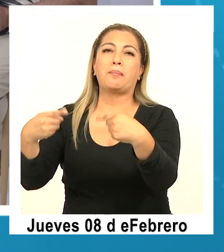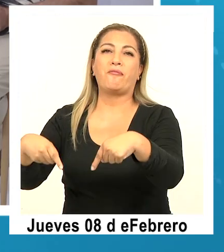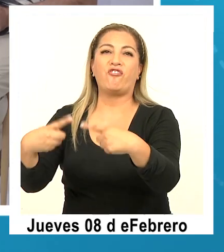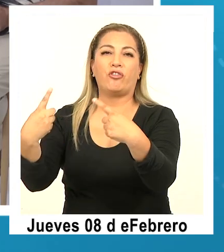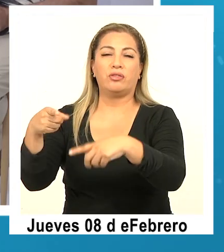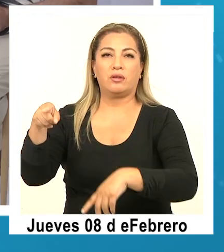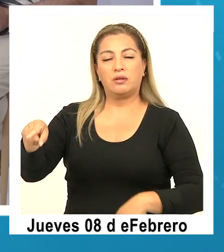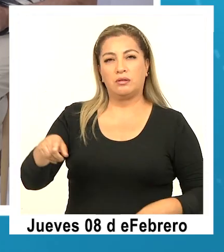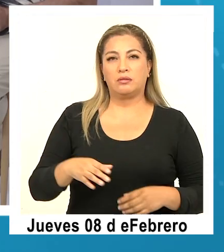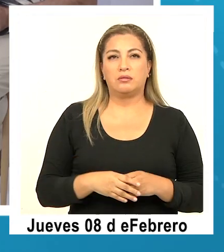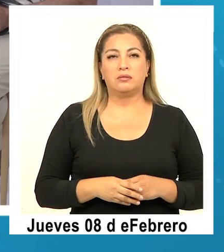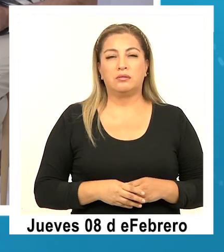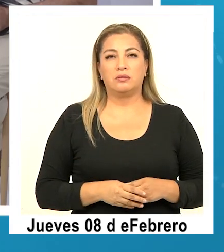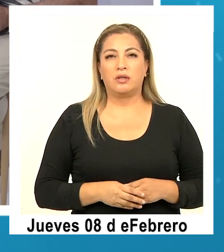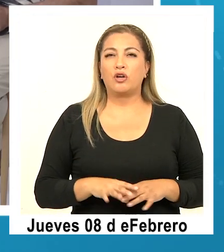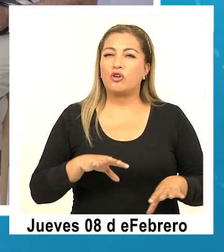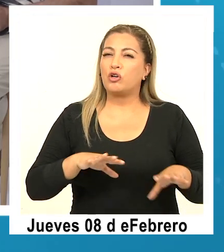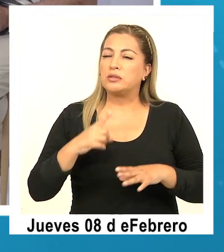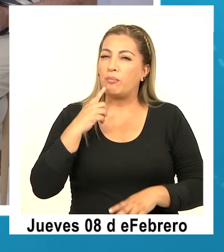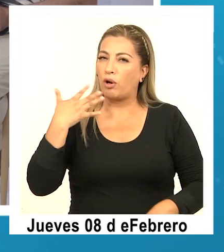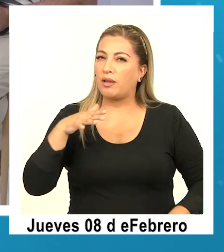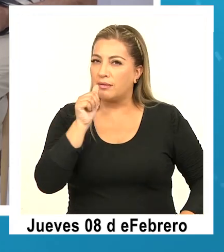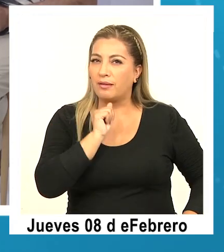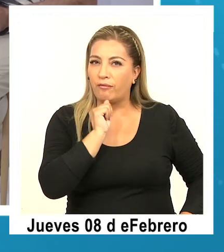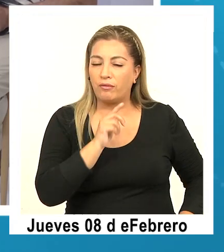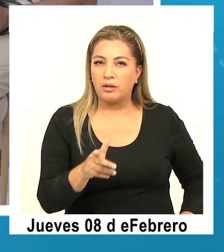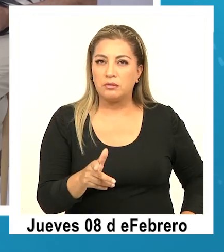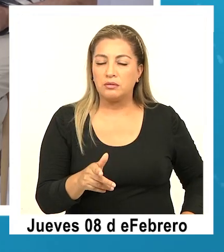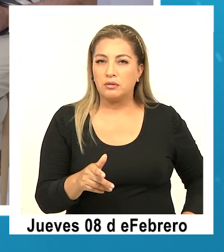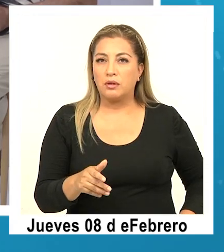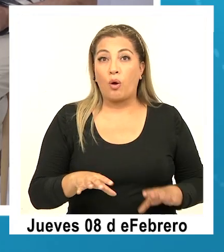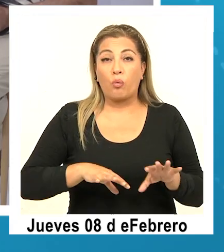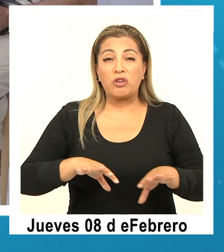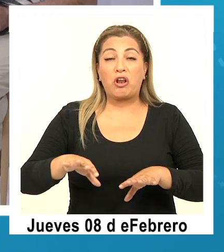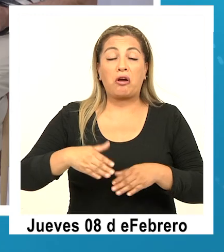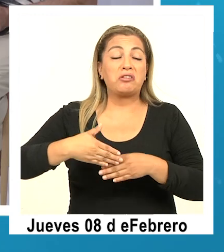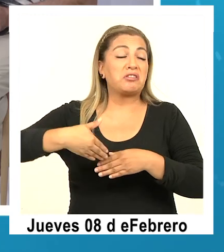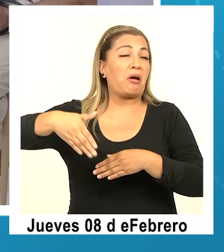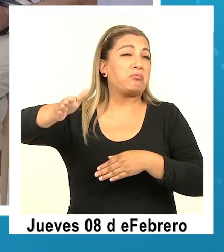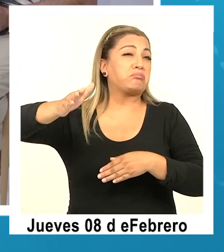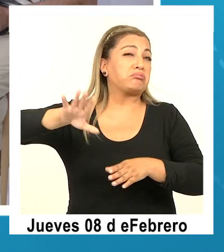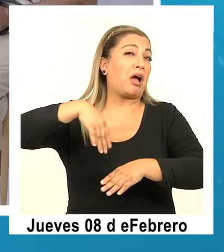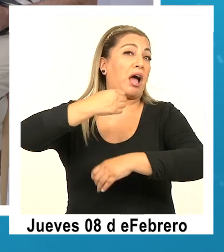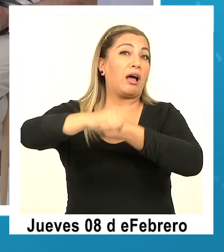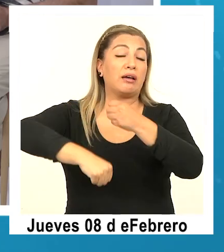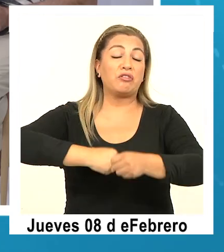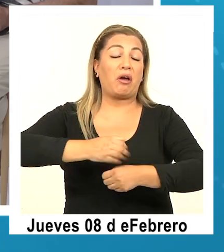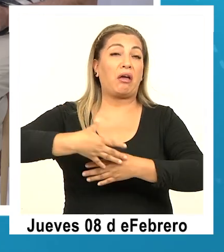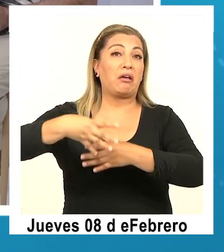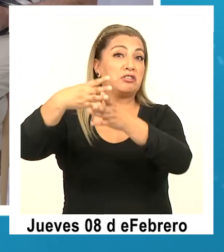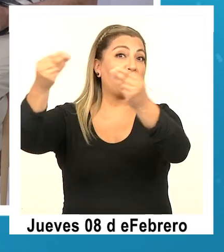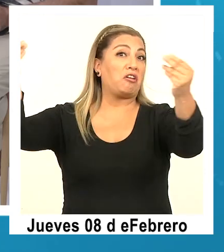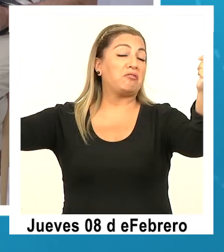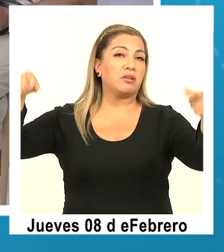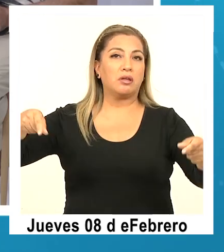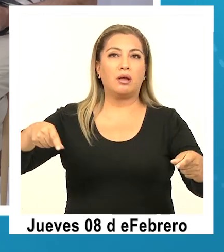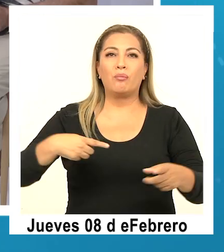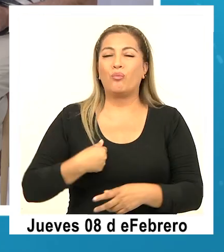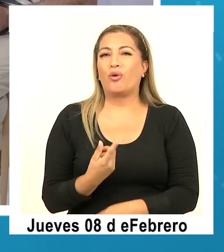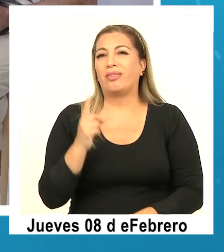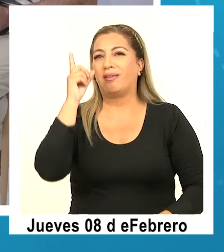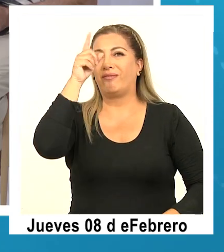cosas bien elementales, en fin, pero cuando las cosas se dejan pasar por tantos años, también cuesta